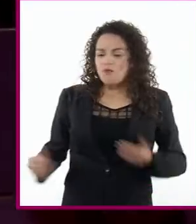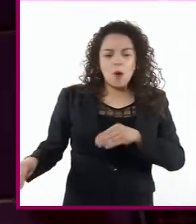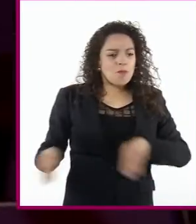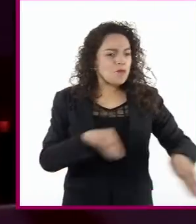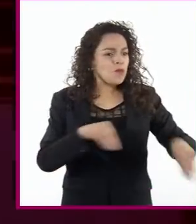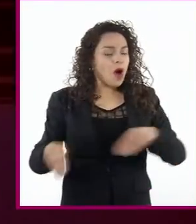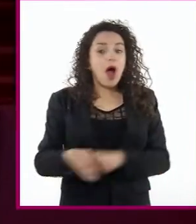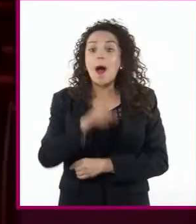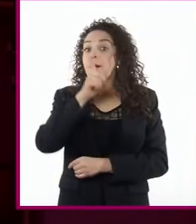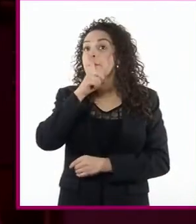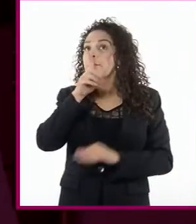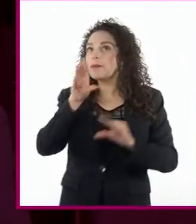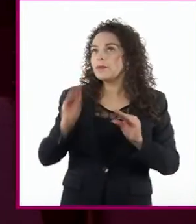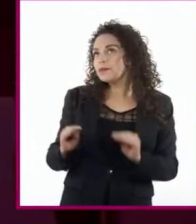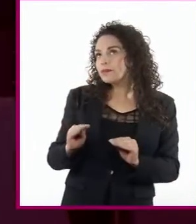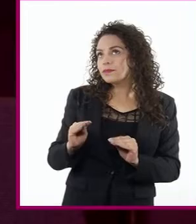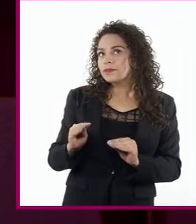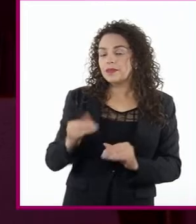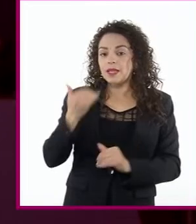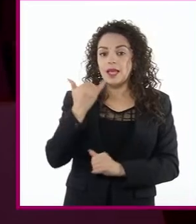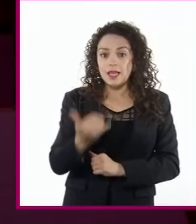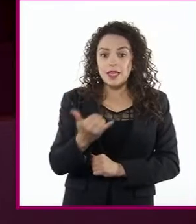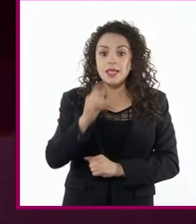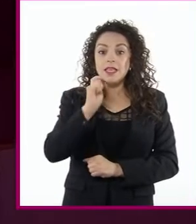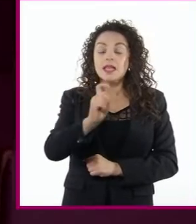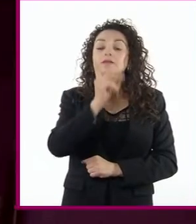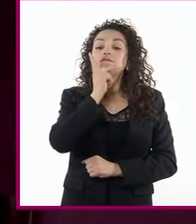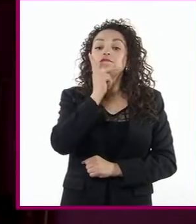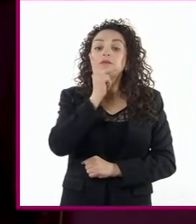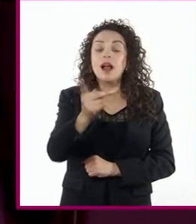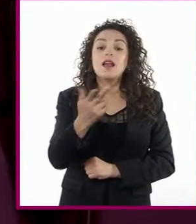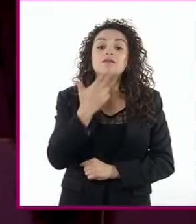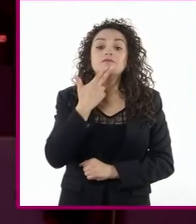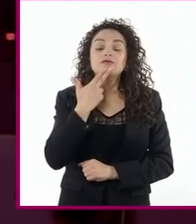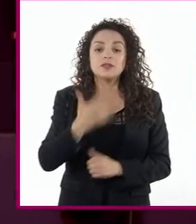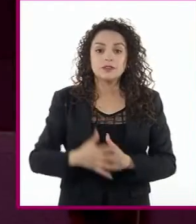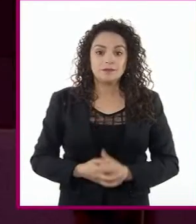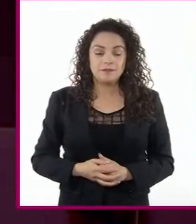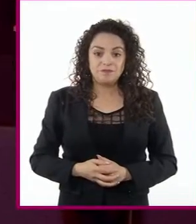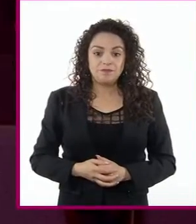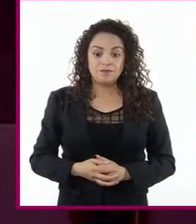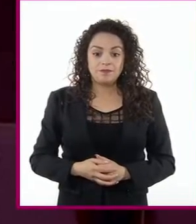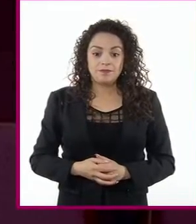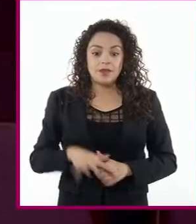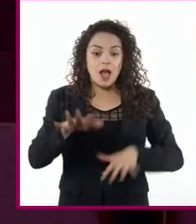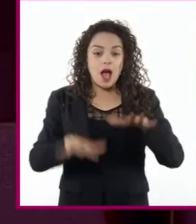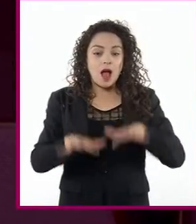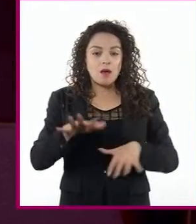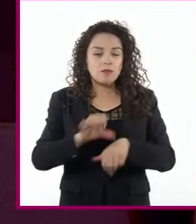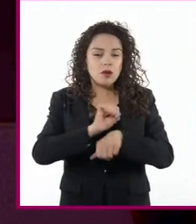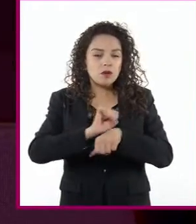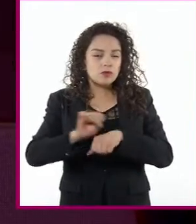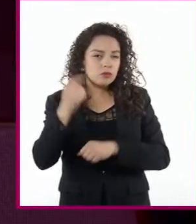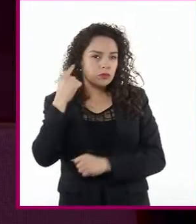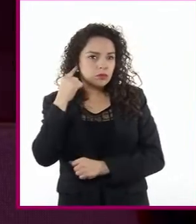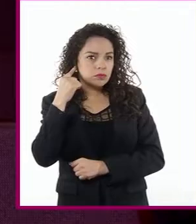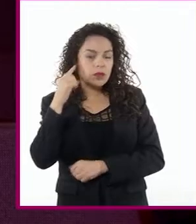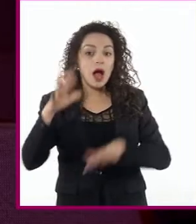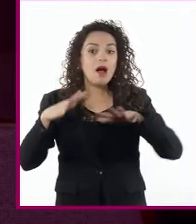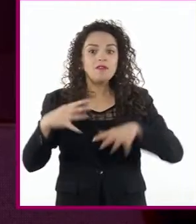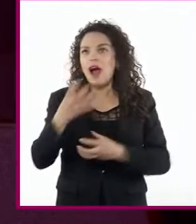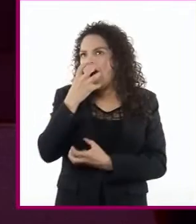movimiento, silencios y el poder de la palabra. A veces como susurro, en otras como